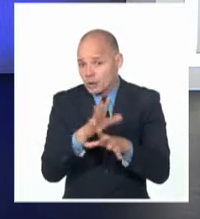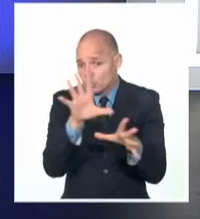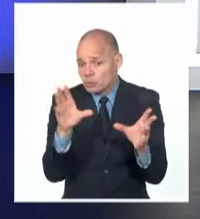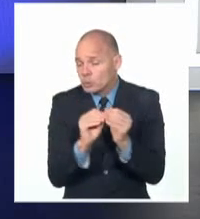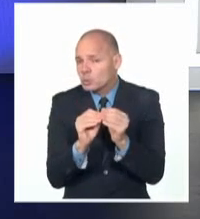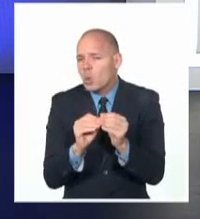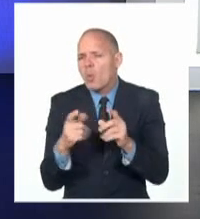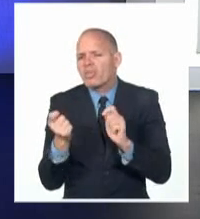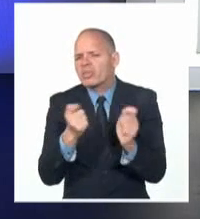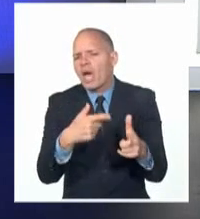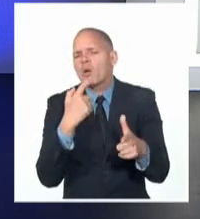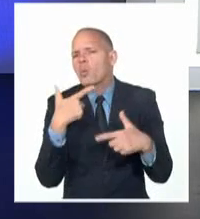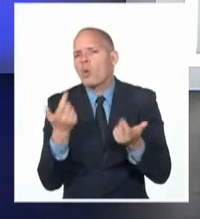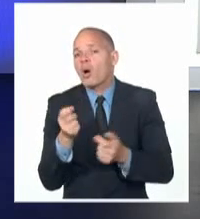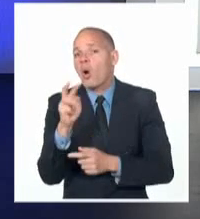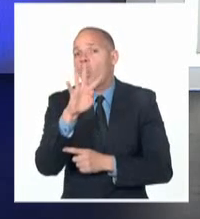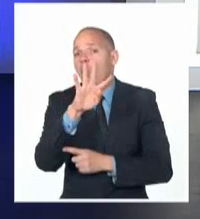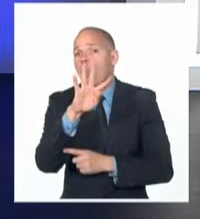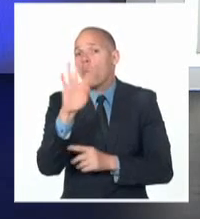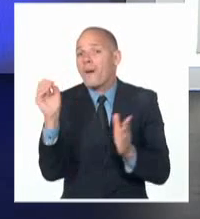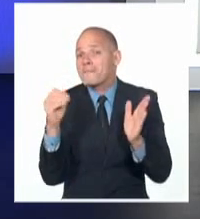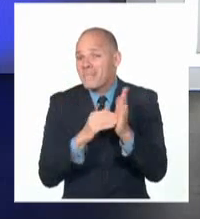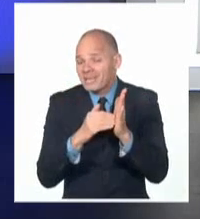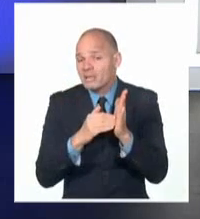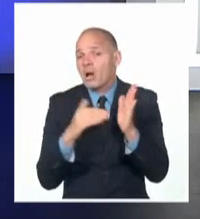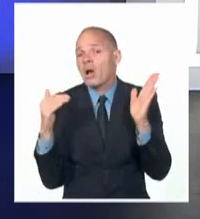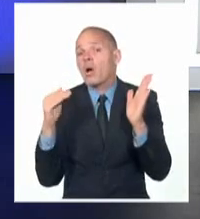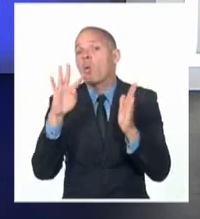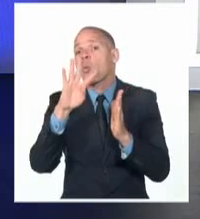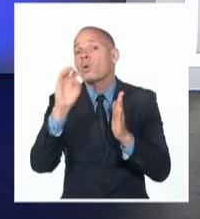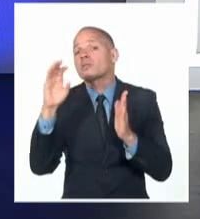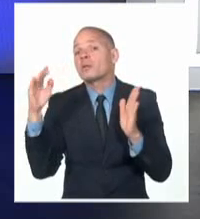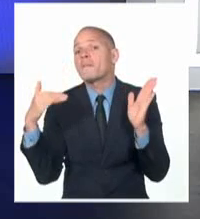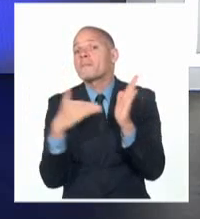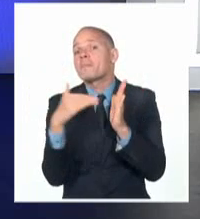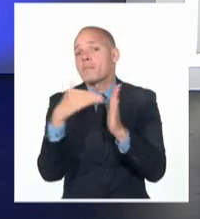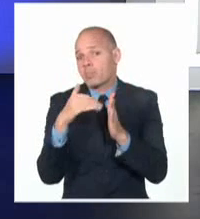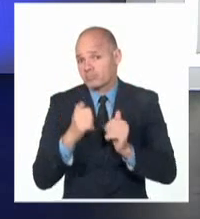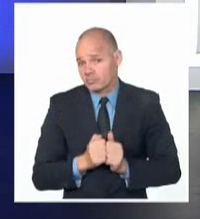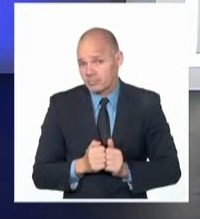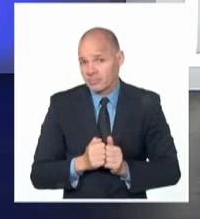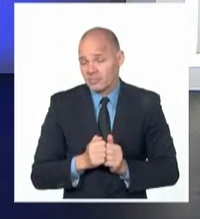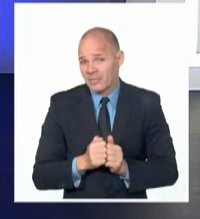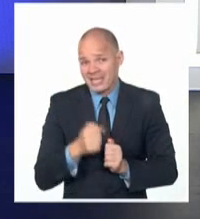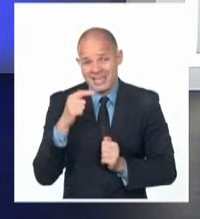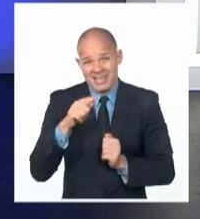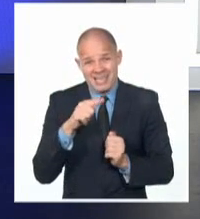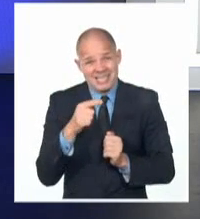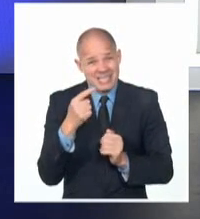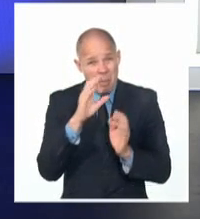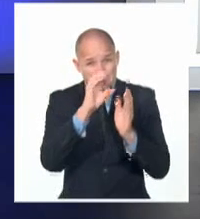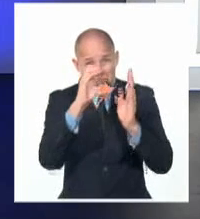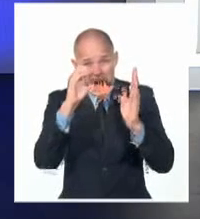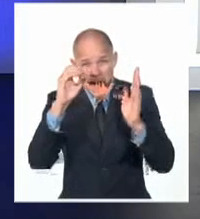40.400 millones por concepto de asistencia de seguridad a Kiev desde el comienzo de la actual gestión